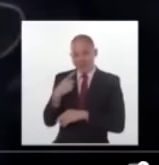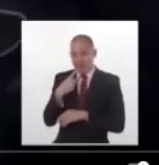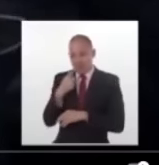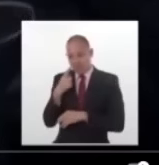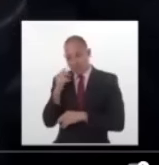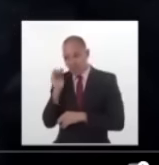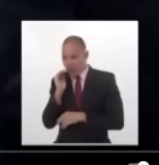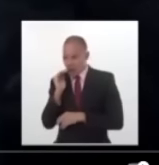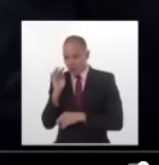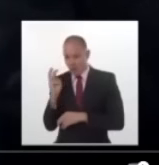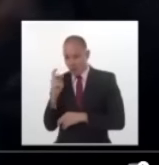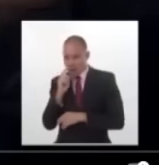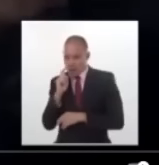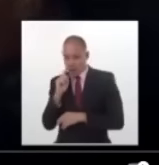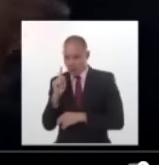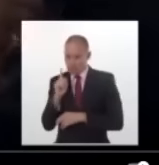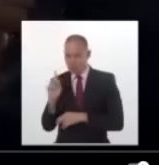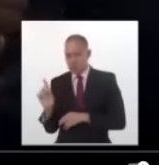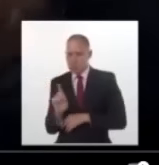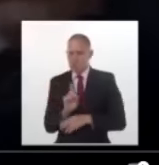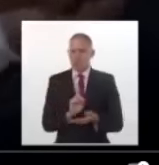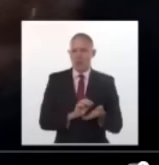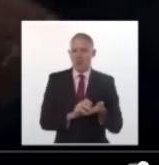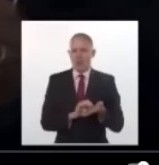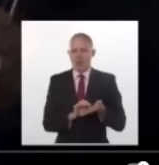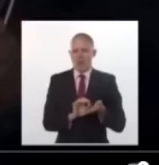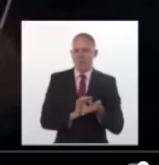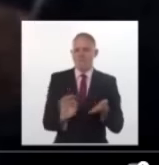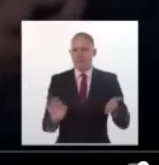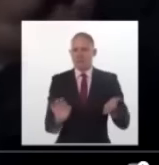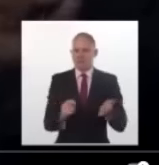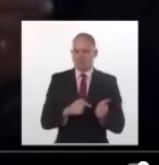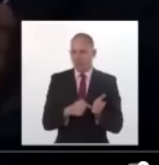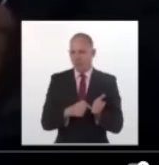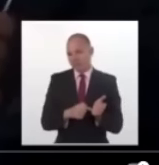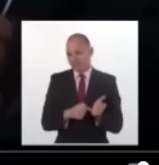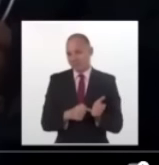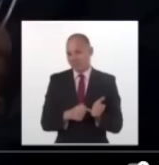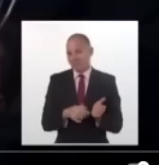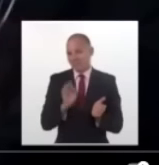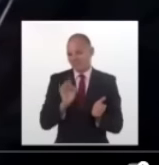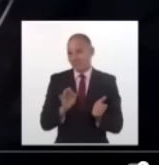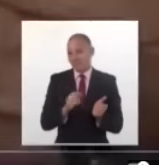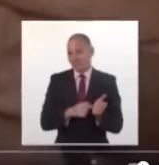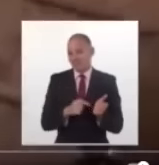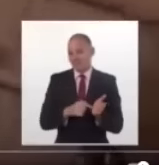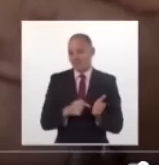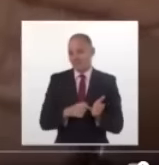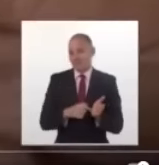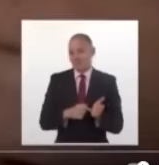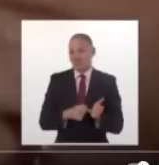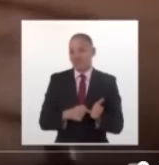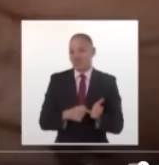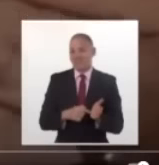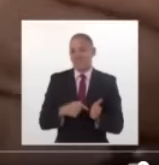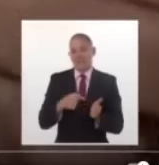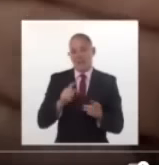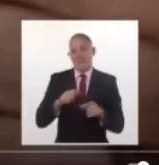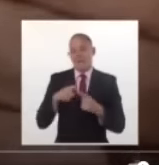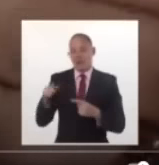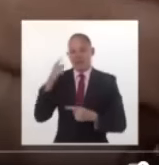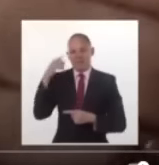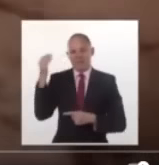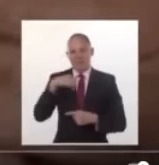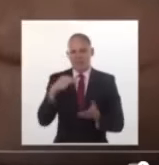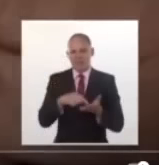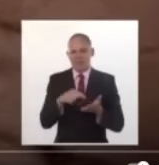que impedía detectar de forma inmediata que se había forzado o se había entrado en la cámara, porque traían el mismo sello,